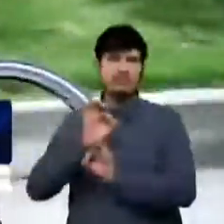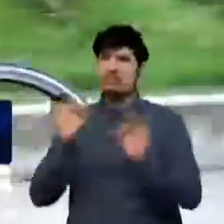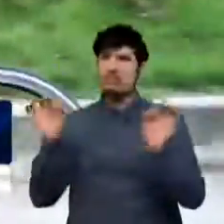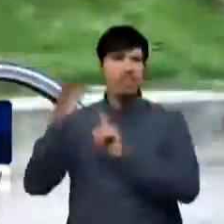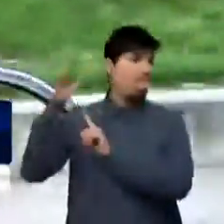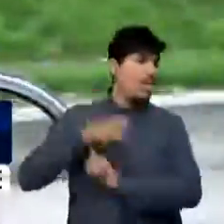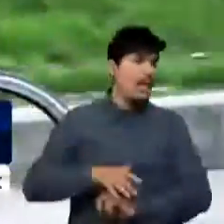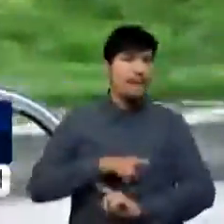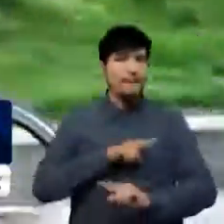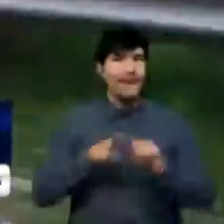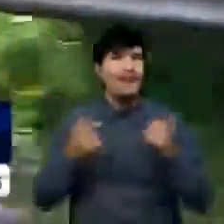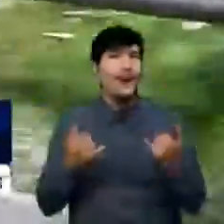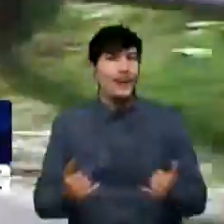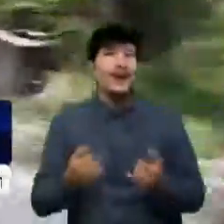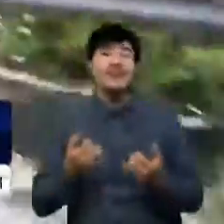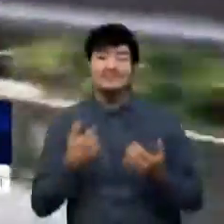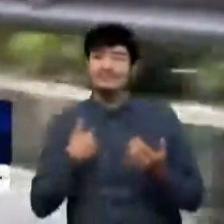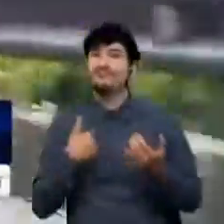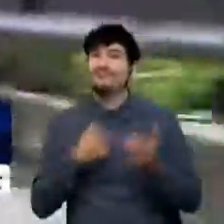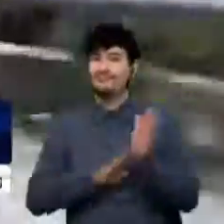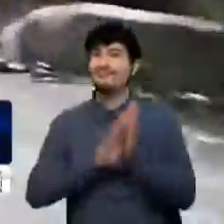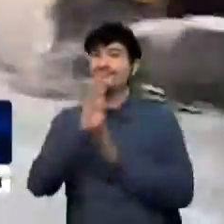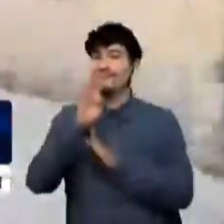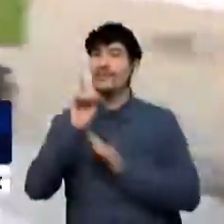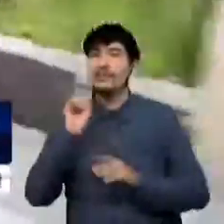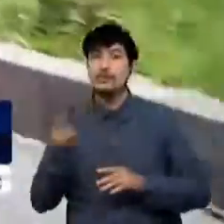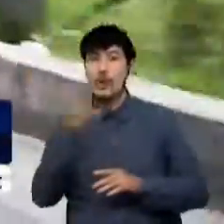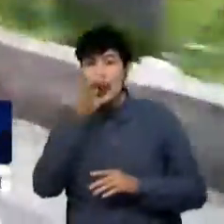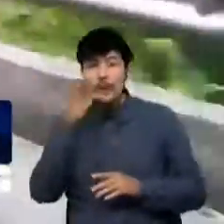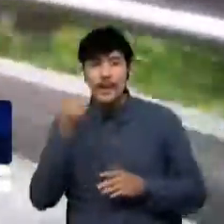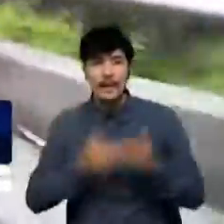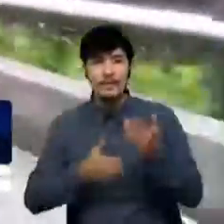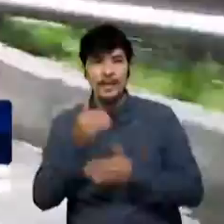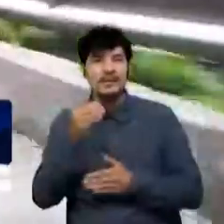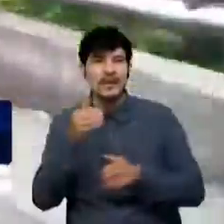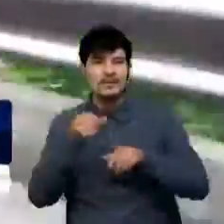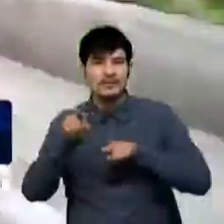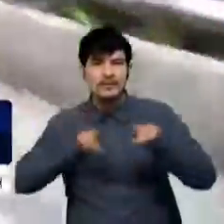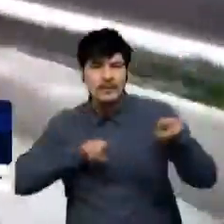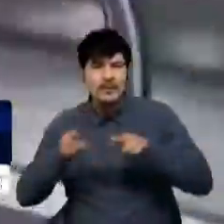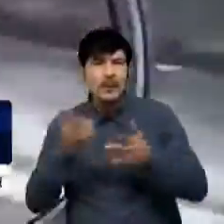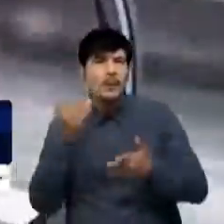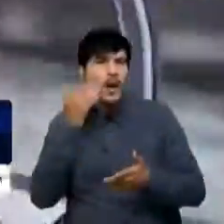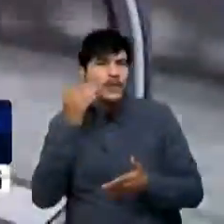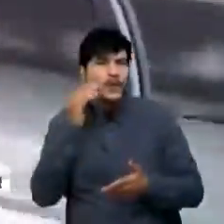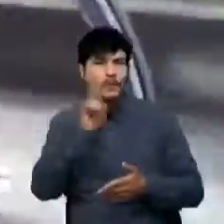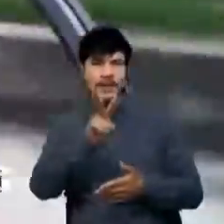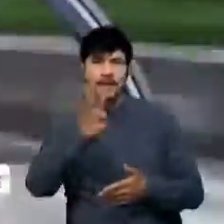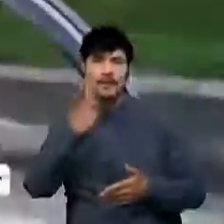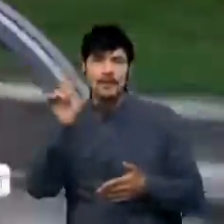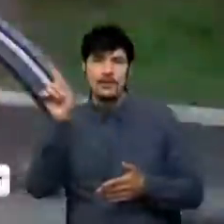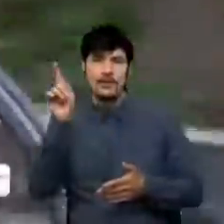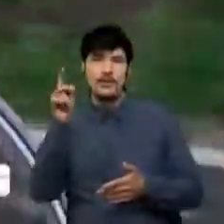confiado en mí. Sebastián inicia desde el 24 de febrero a cumplir con el calendario del equipo. Solo hay dos